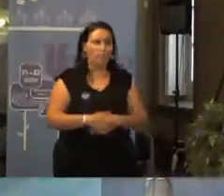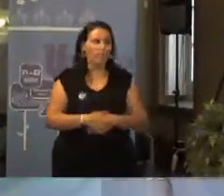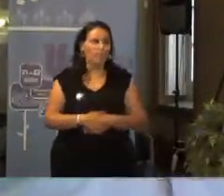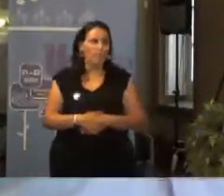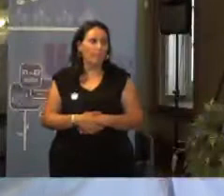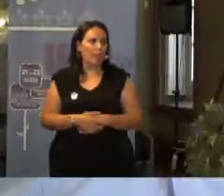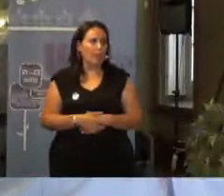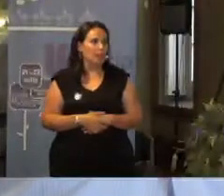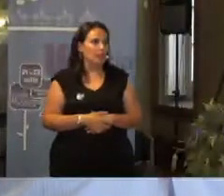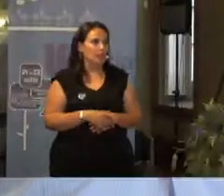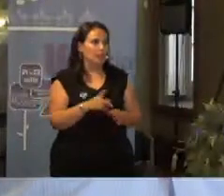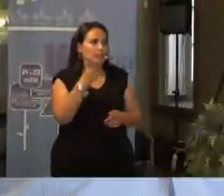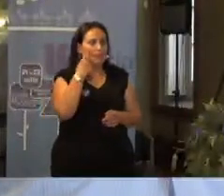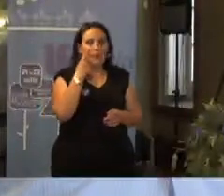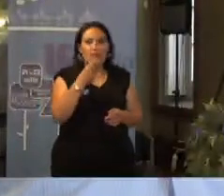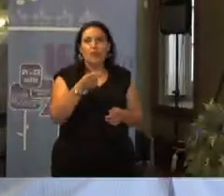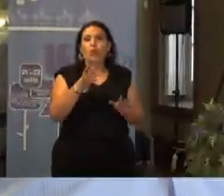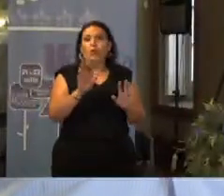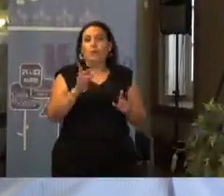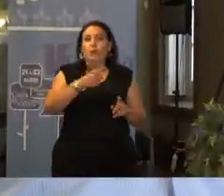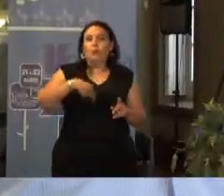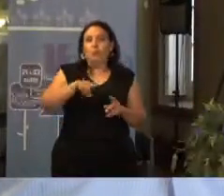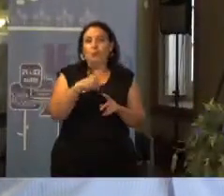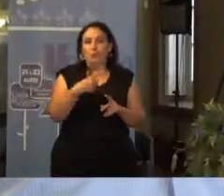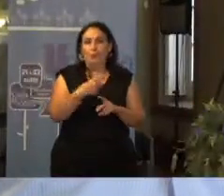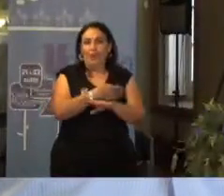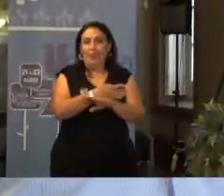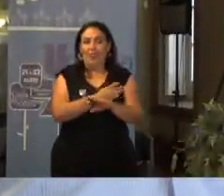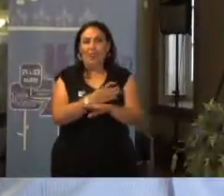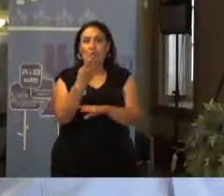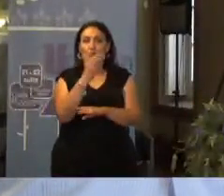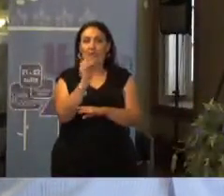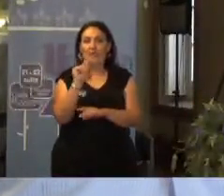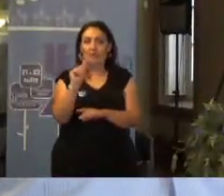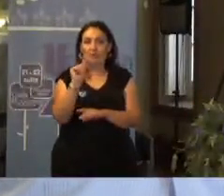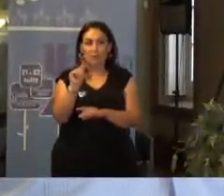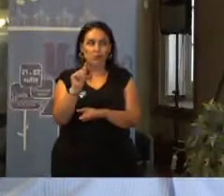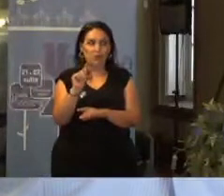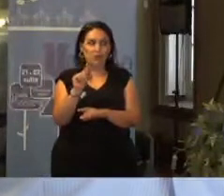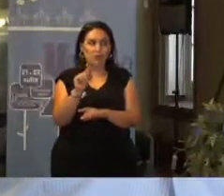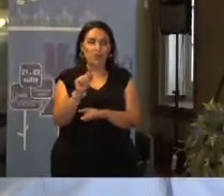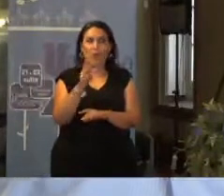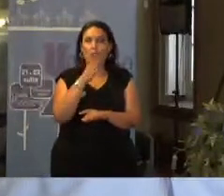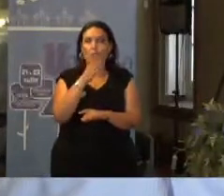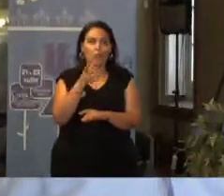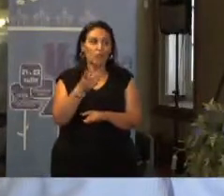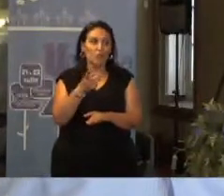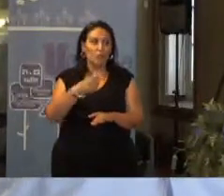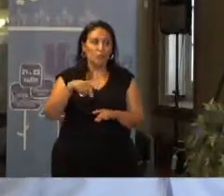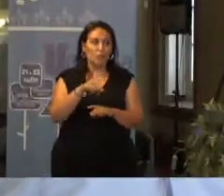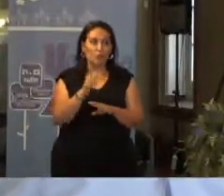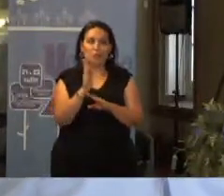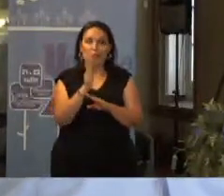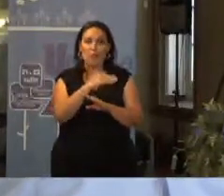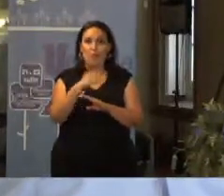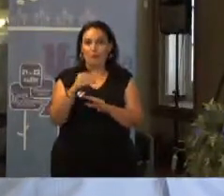Mirade, como empezamos con 40 minutos de retraso, podemos alongarnos ata 7, que quedan 6 minutos, porque estaba previsto comezar ás menos cuarto, tampouco